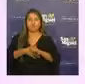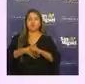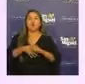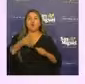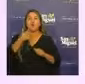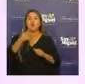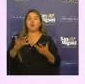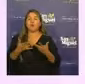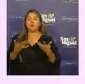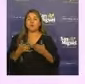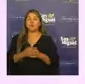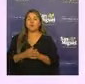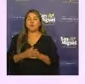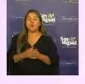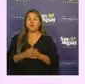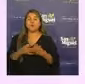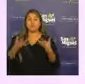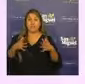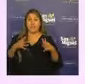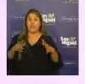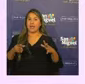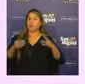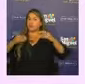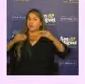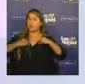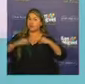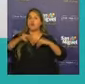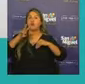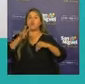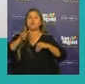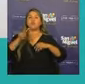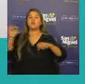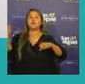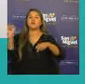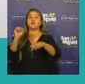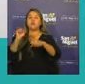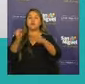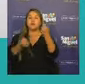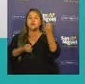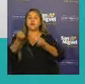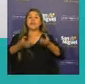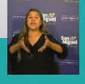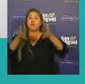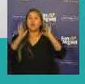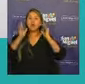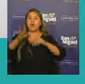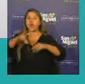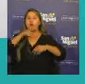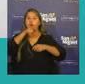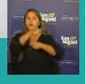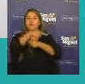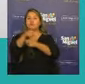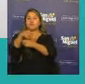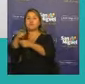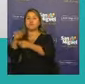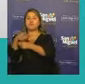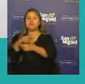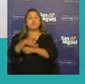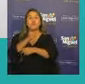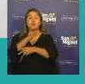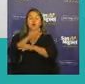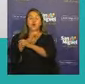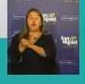Porque cuando asumimos los dos camiones aljibes que tenía esta comuna, no tenían la capacidad de